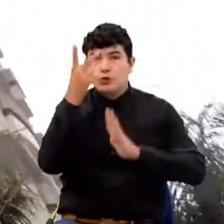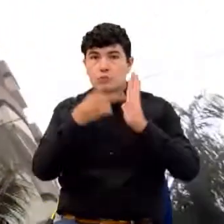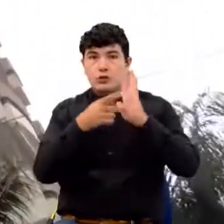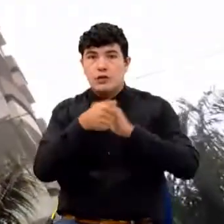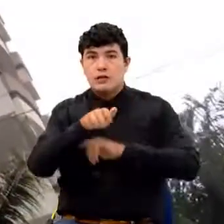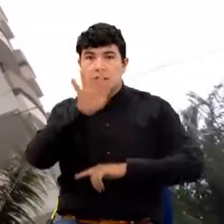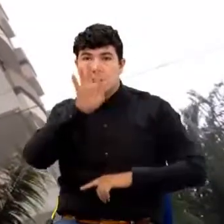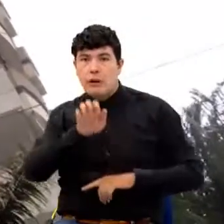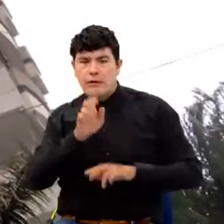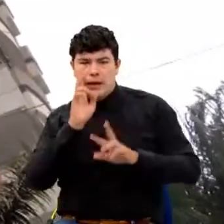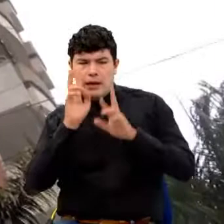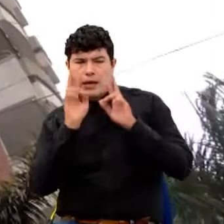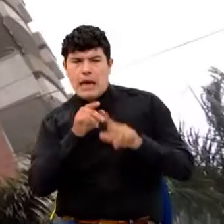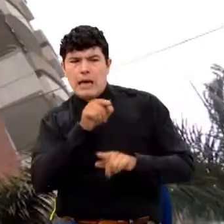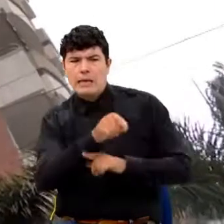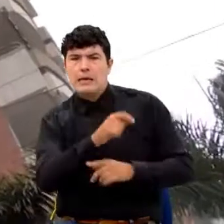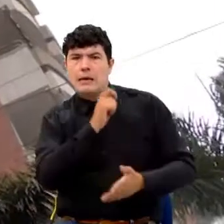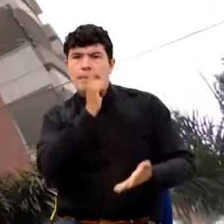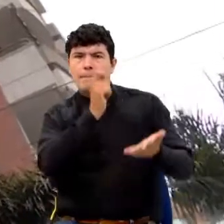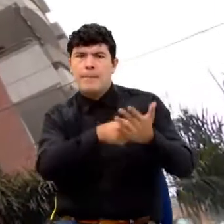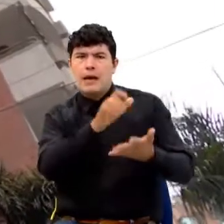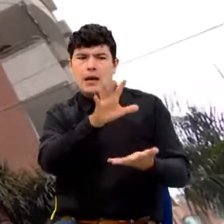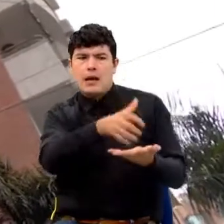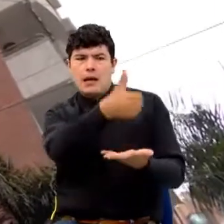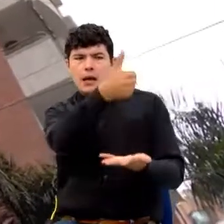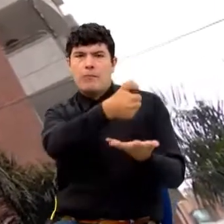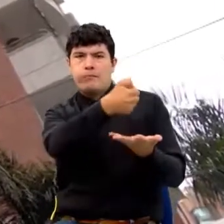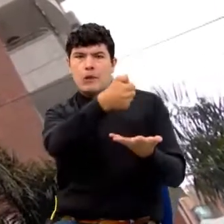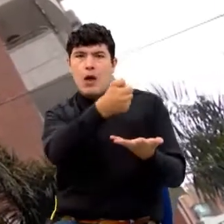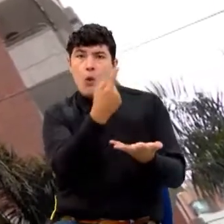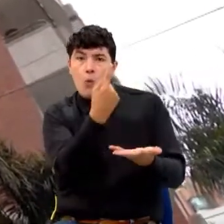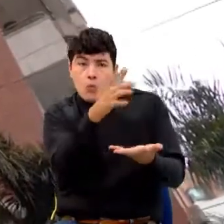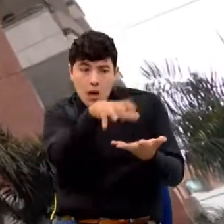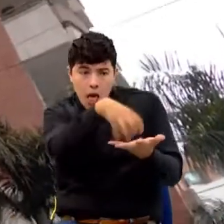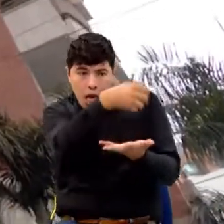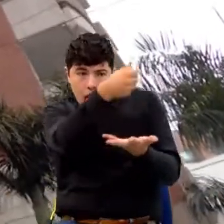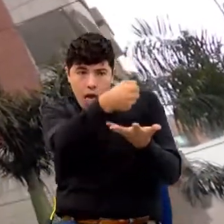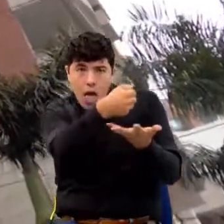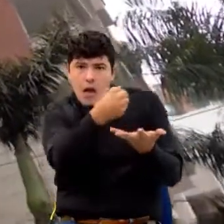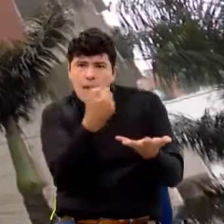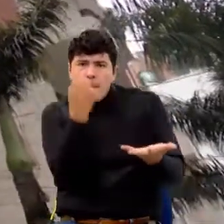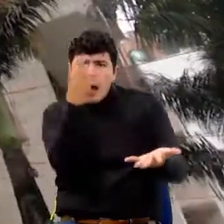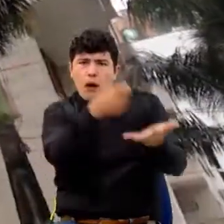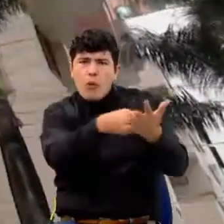2016-2019, donde se pagaban tamales a 40 mil pesos.